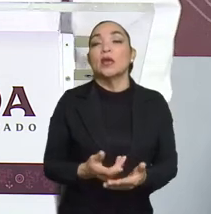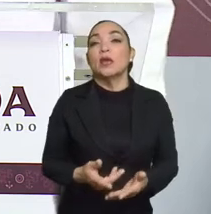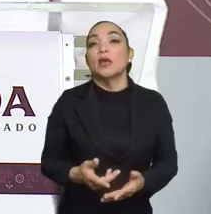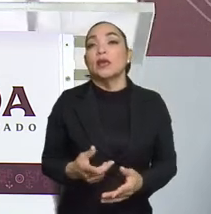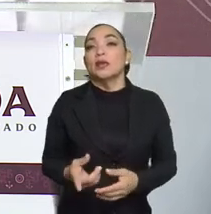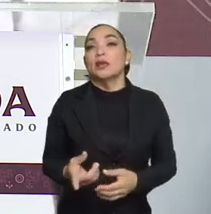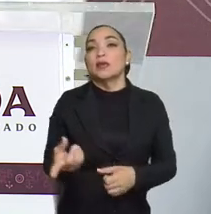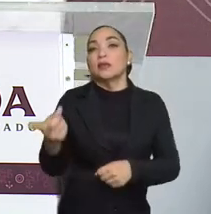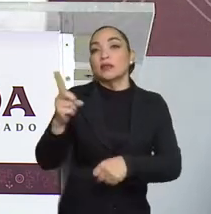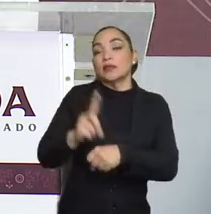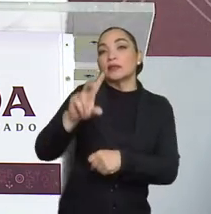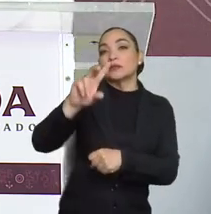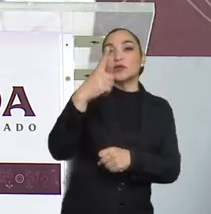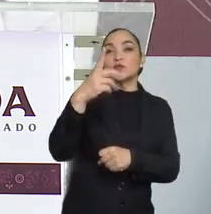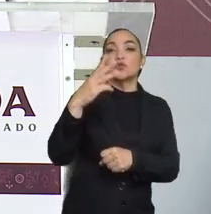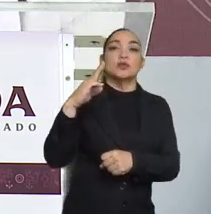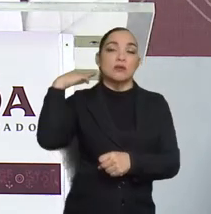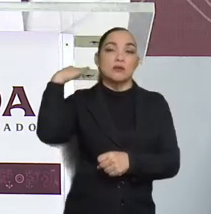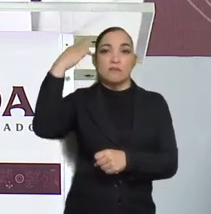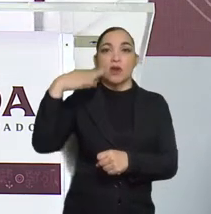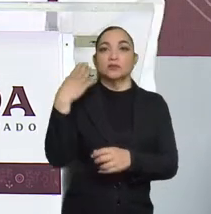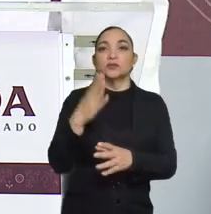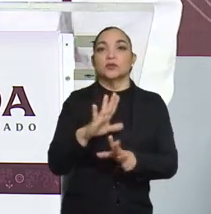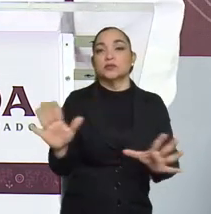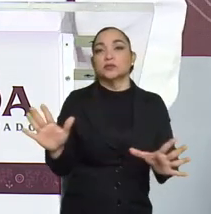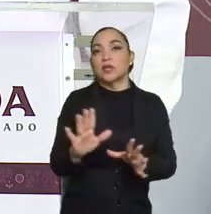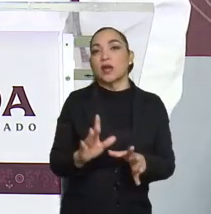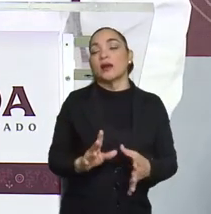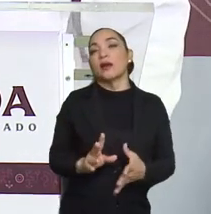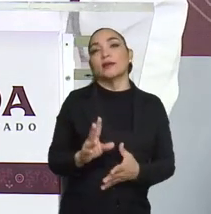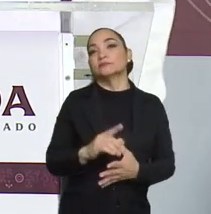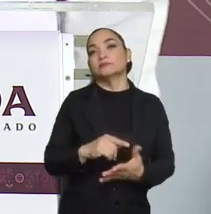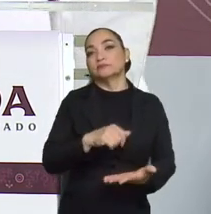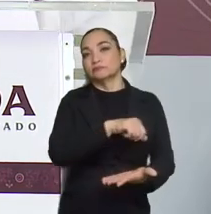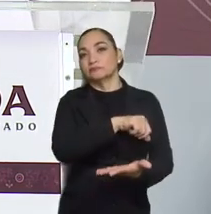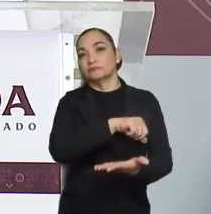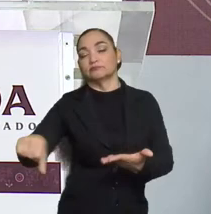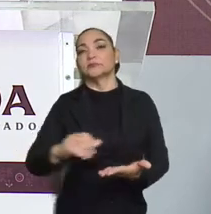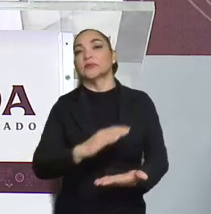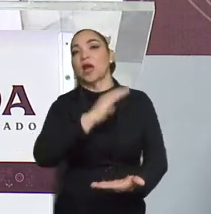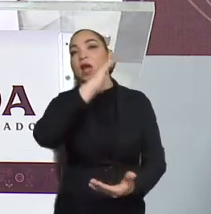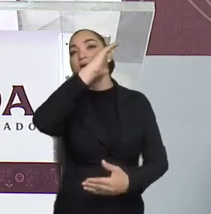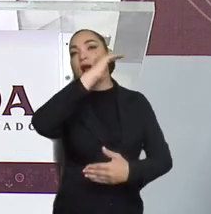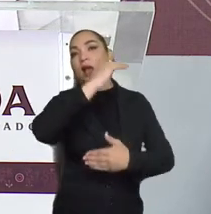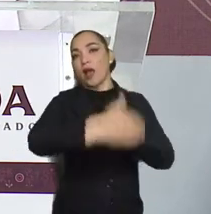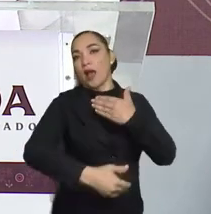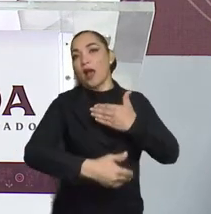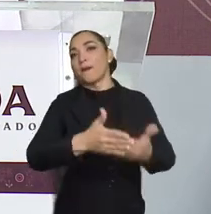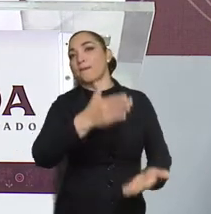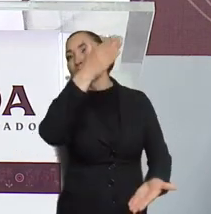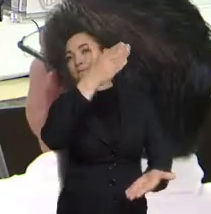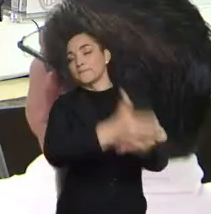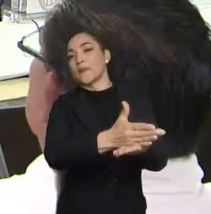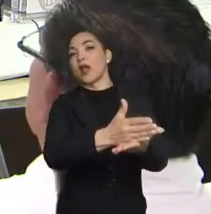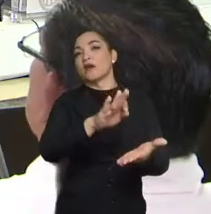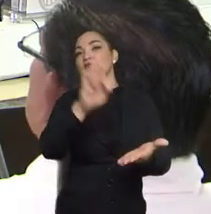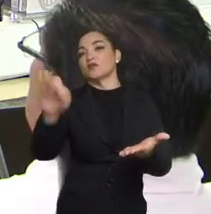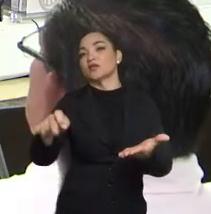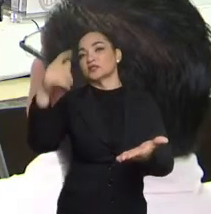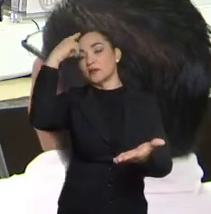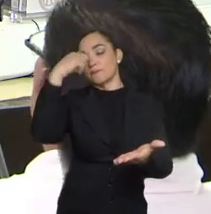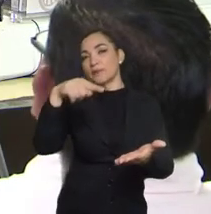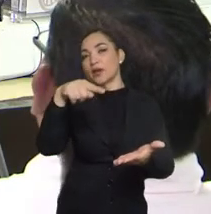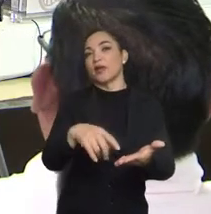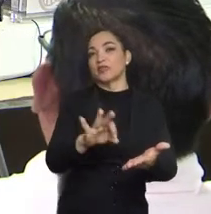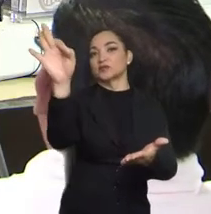31 de marzo tenemos el vencimiento de los refrendos vehiculares, y por instrucción del señor gobernador